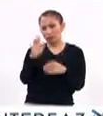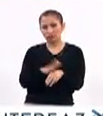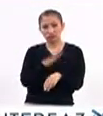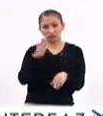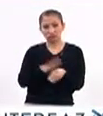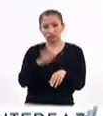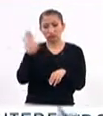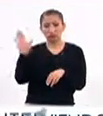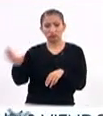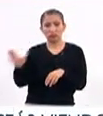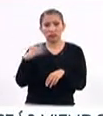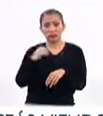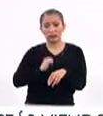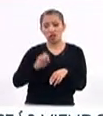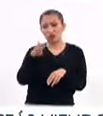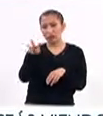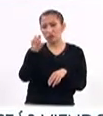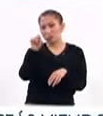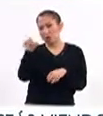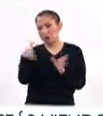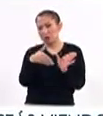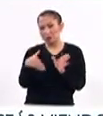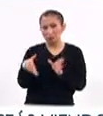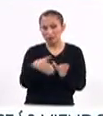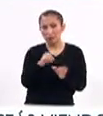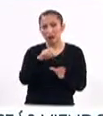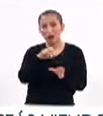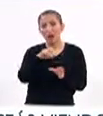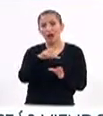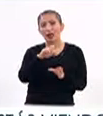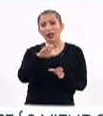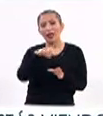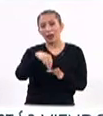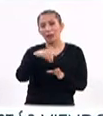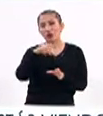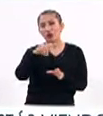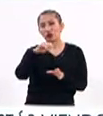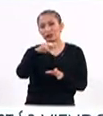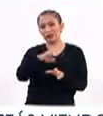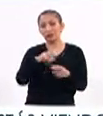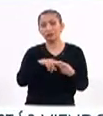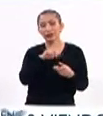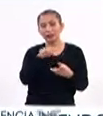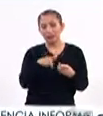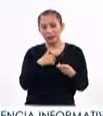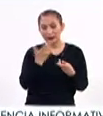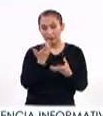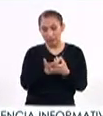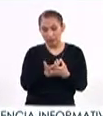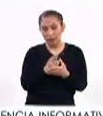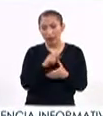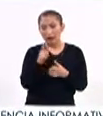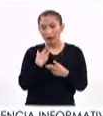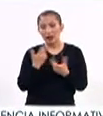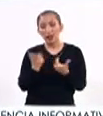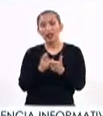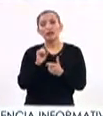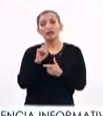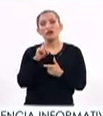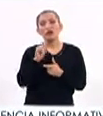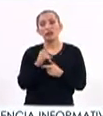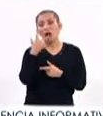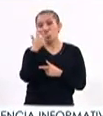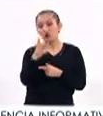excelencia del siglo XIX-XX, Manuel M. Ponce, y luego, después de una pausa, viene la Sinfonía número 8